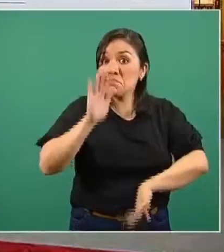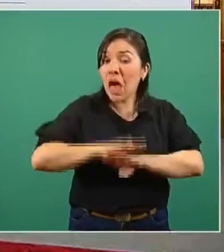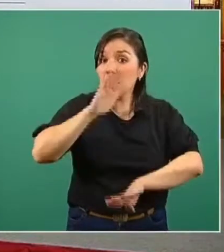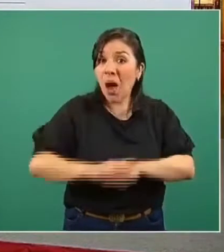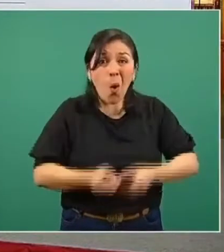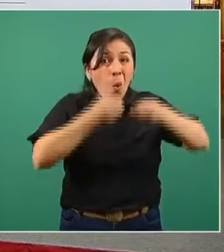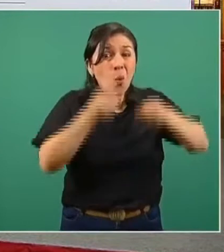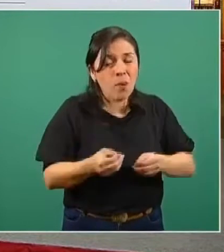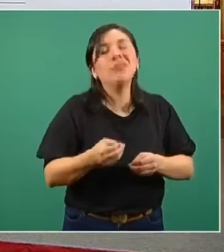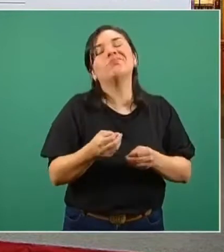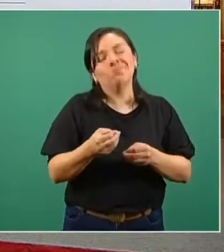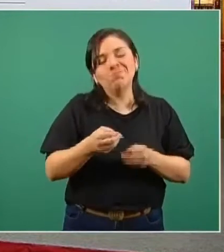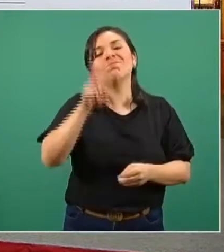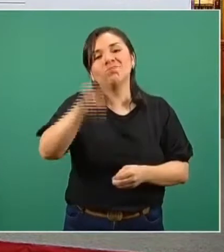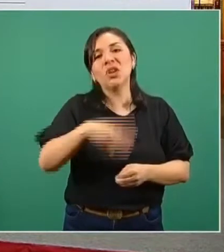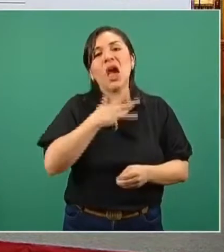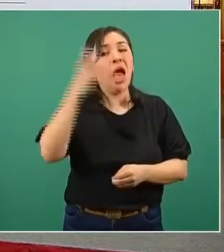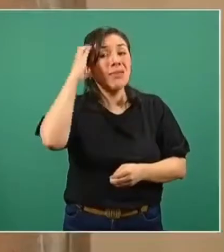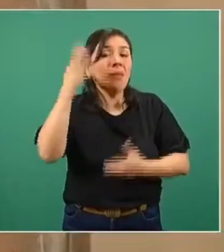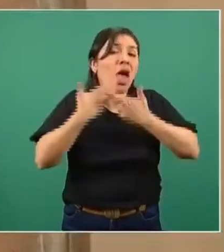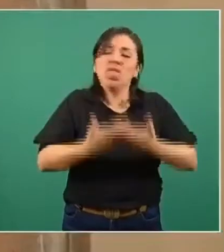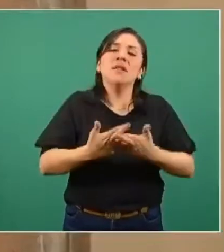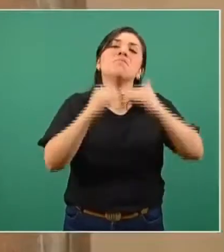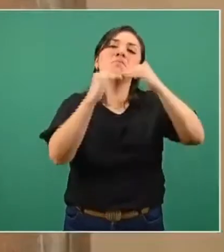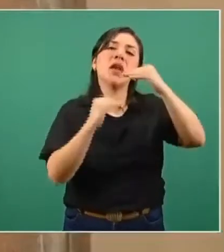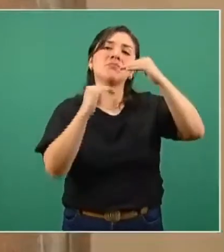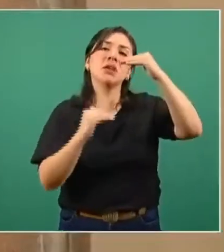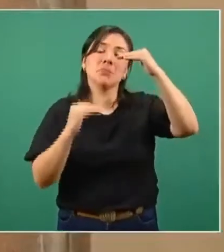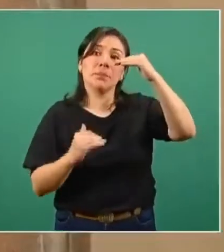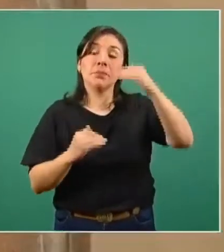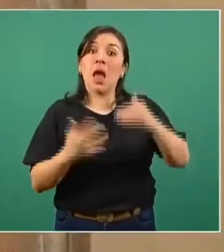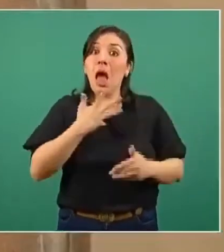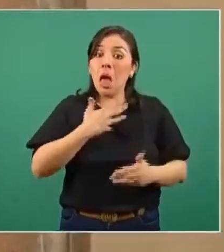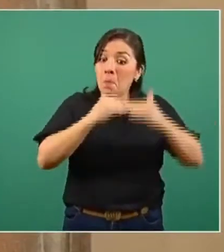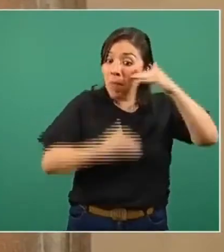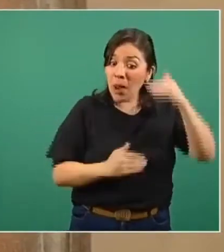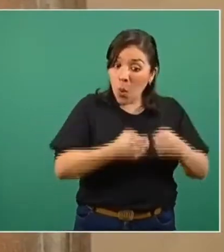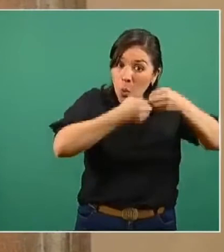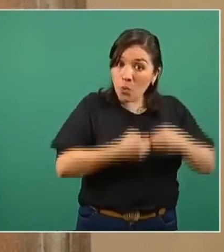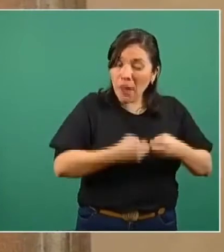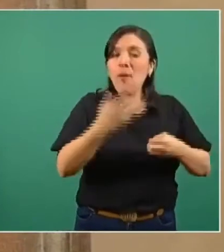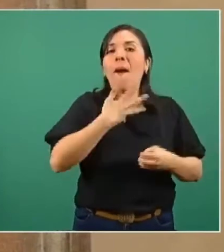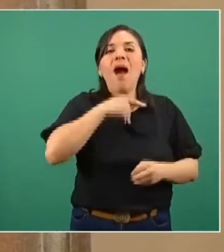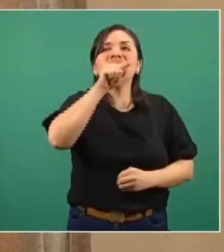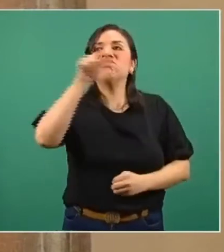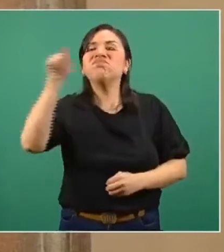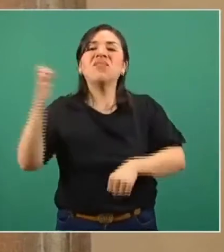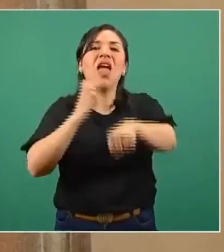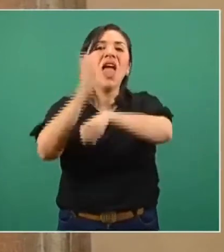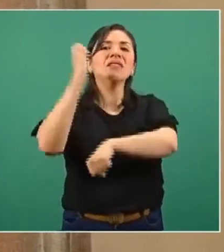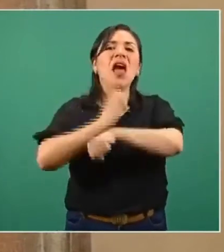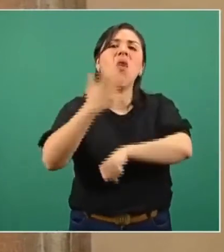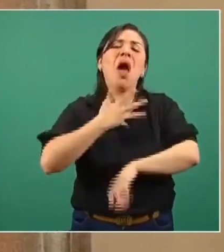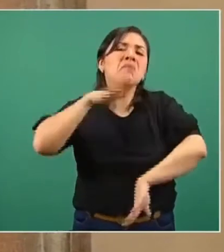ocupación, evidentemente hay menos camas disponibles, y entre menor sea la ocupación, son los estados en donde